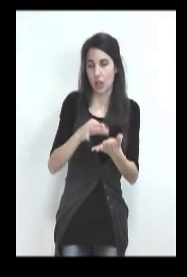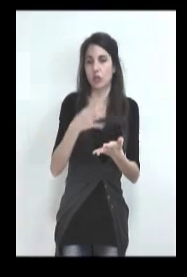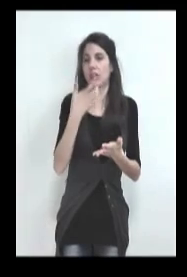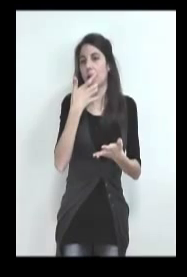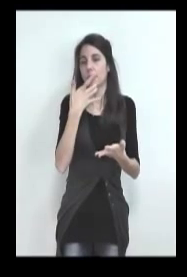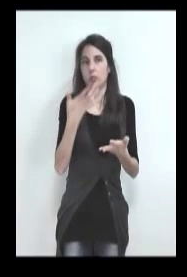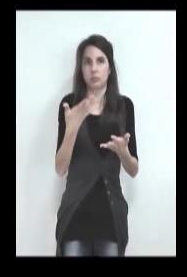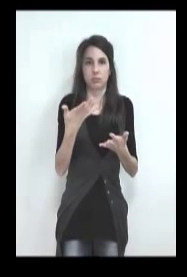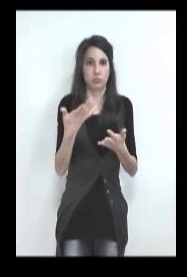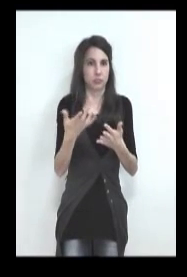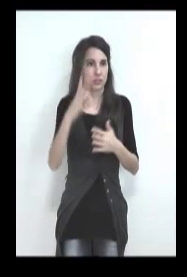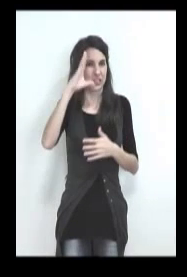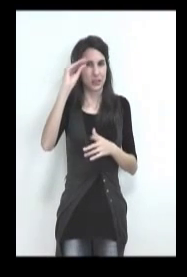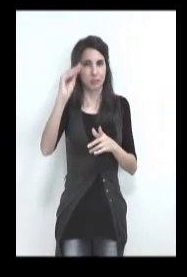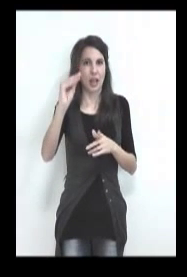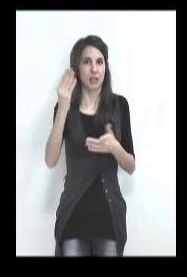los smart,